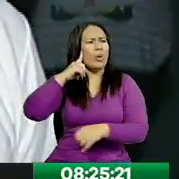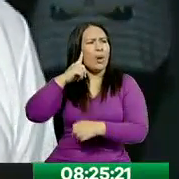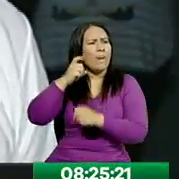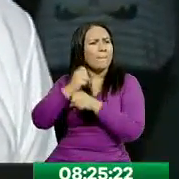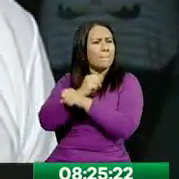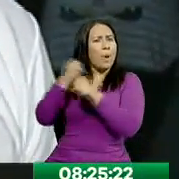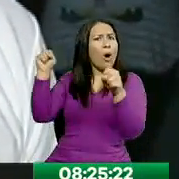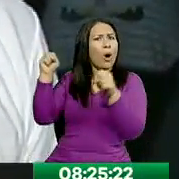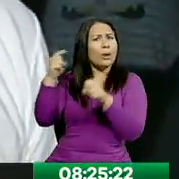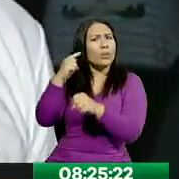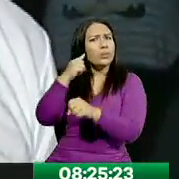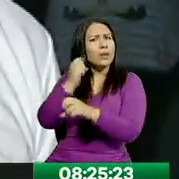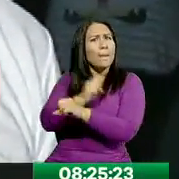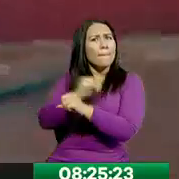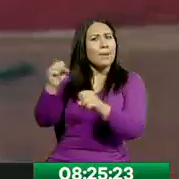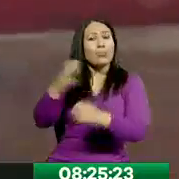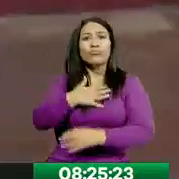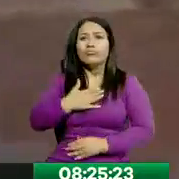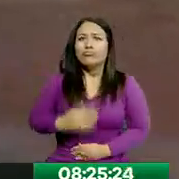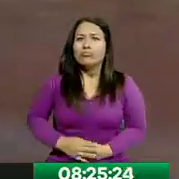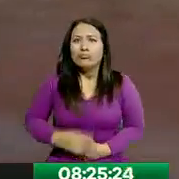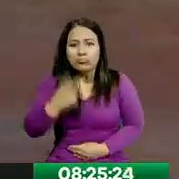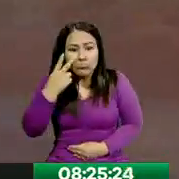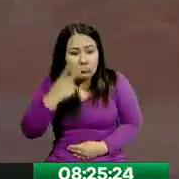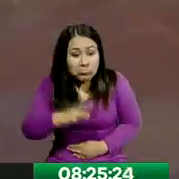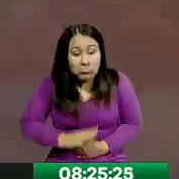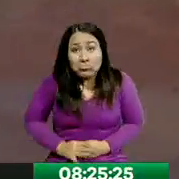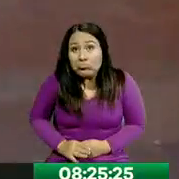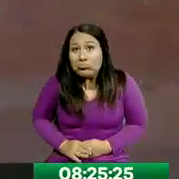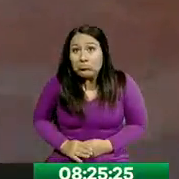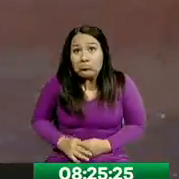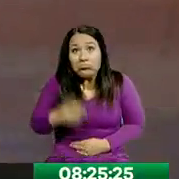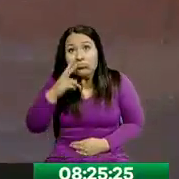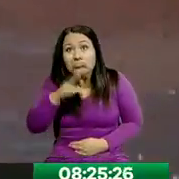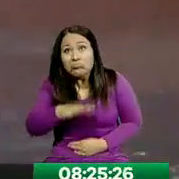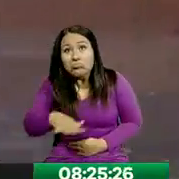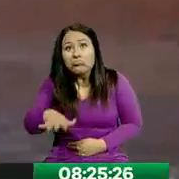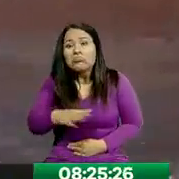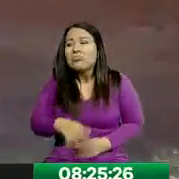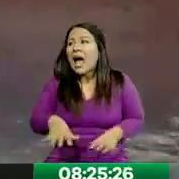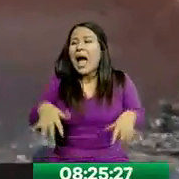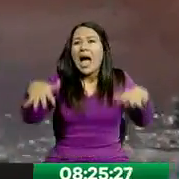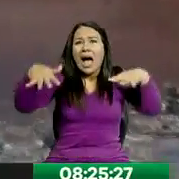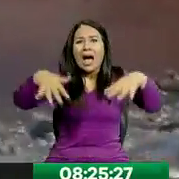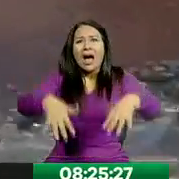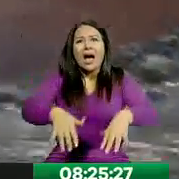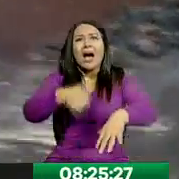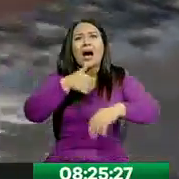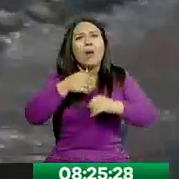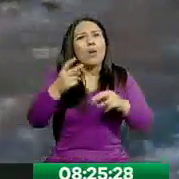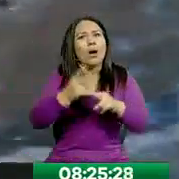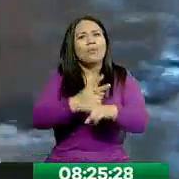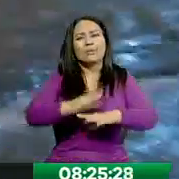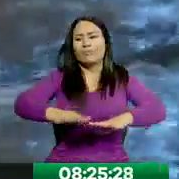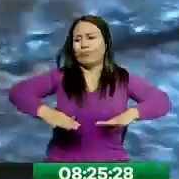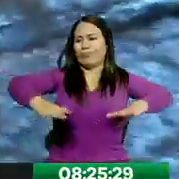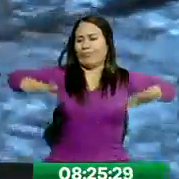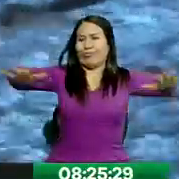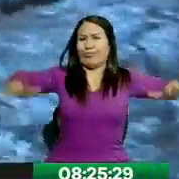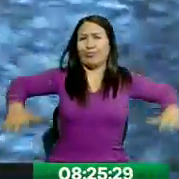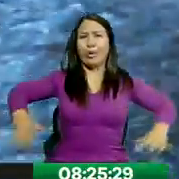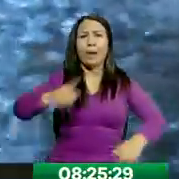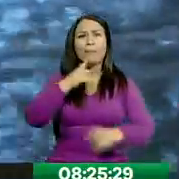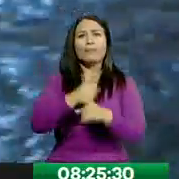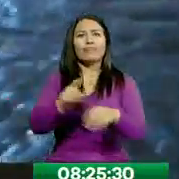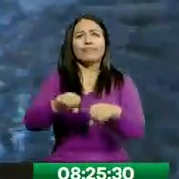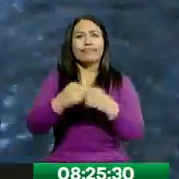una explosión. Nos asomamos porque ya todos estábamos adentro y vimos que el agua de la tubería madre, la matriz, había